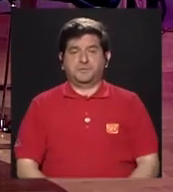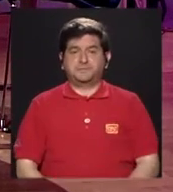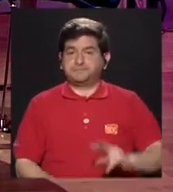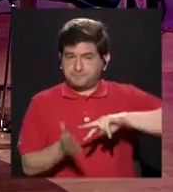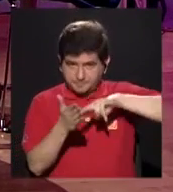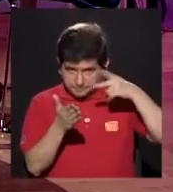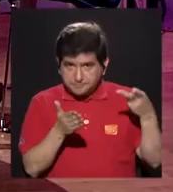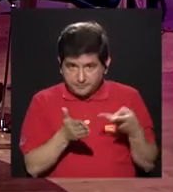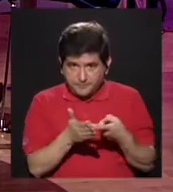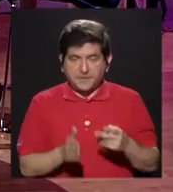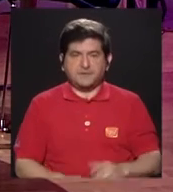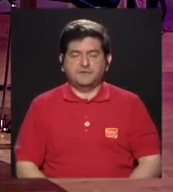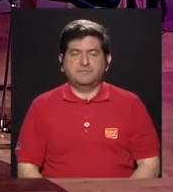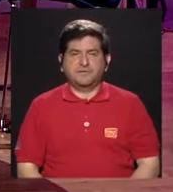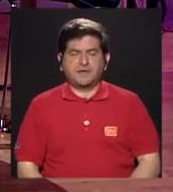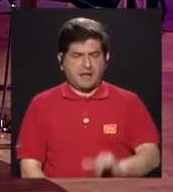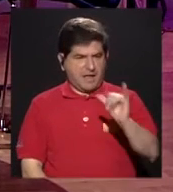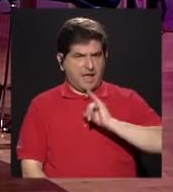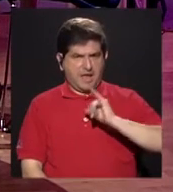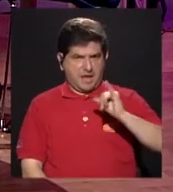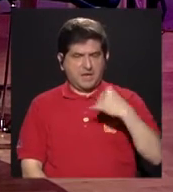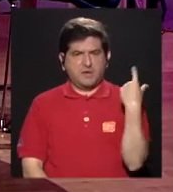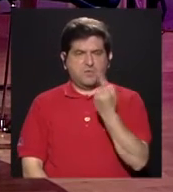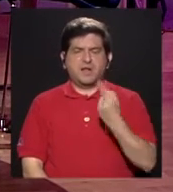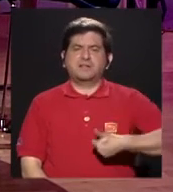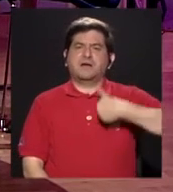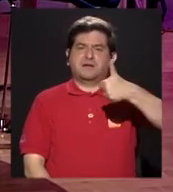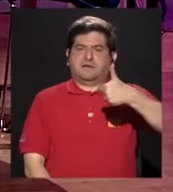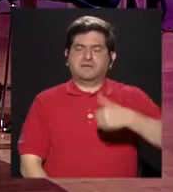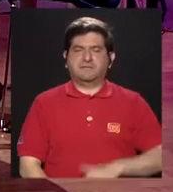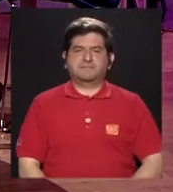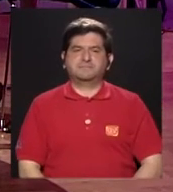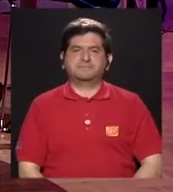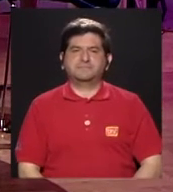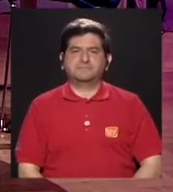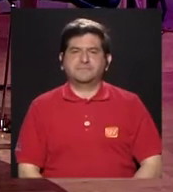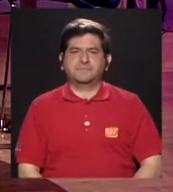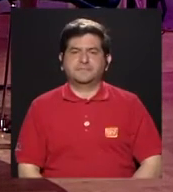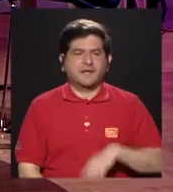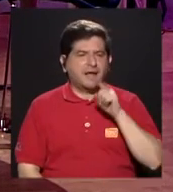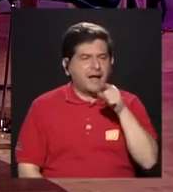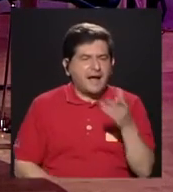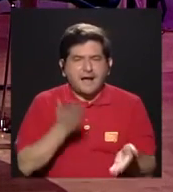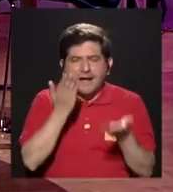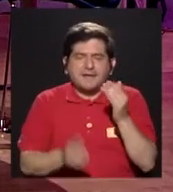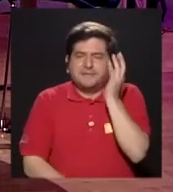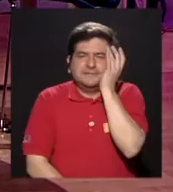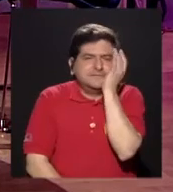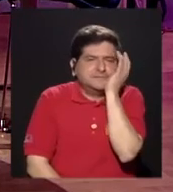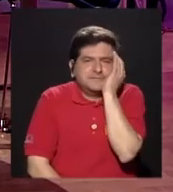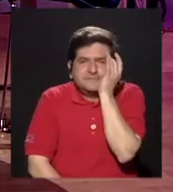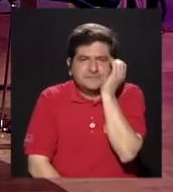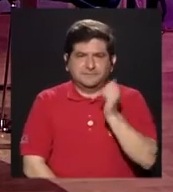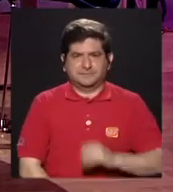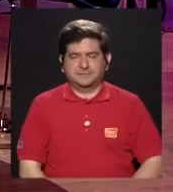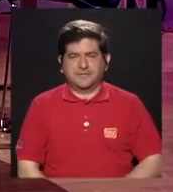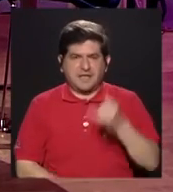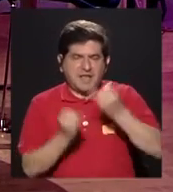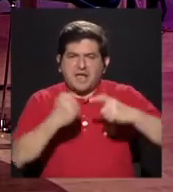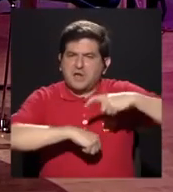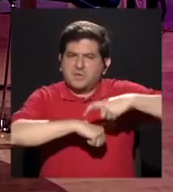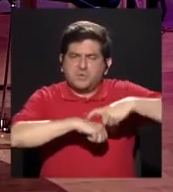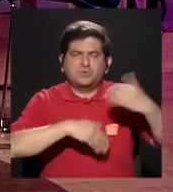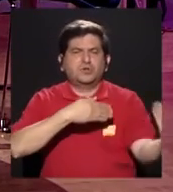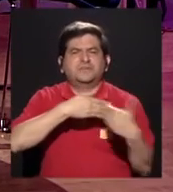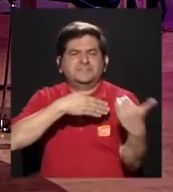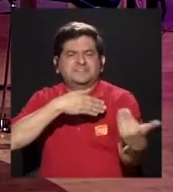realmente con igualdad siempre ganamos verdad y ahí es donde entra un poco la preocupación últimamente de